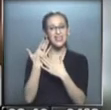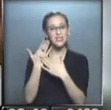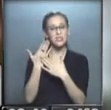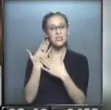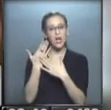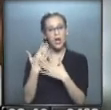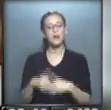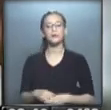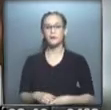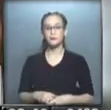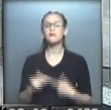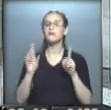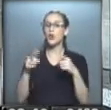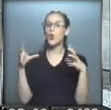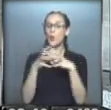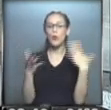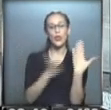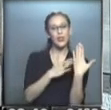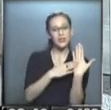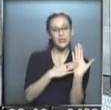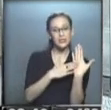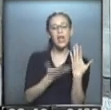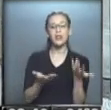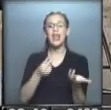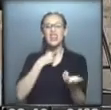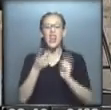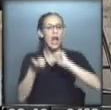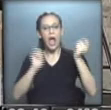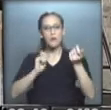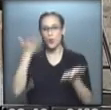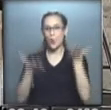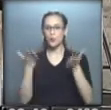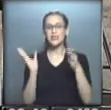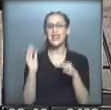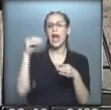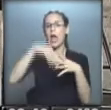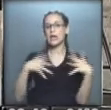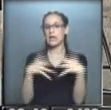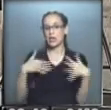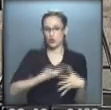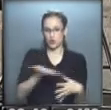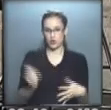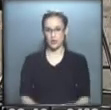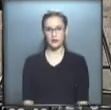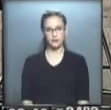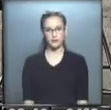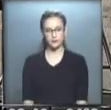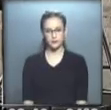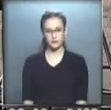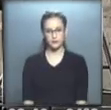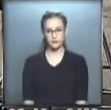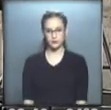ahora, sectores de izquierda pujan por un cambio con justicia e inclusión social. Cantando al